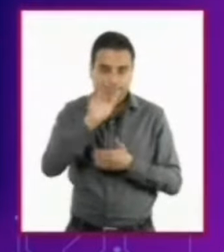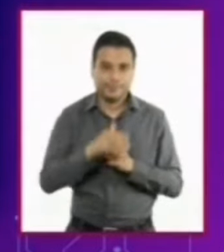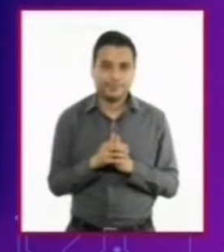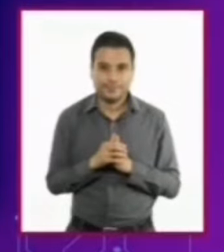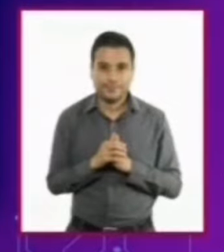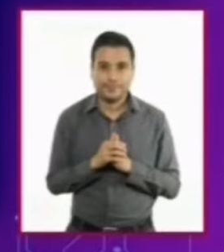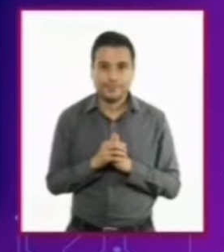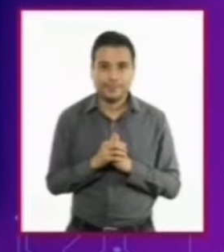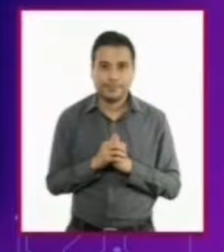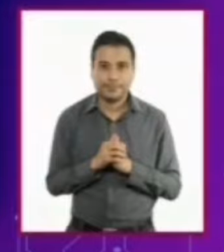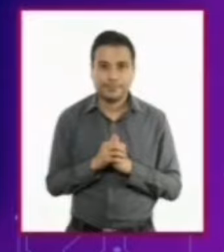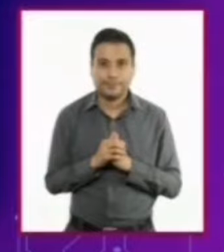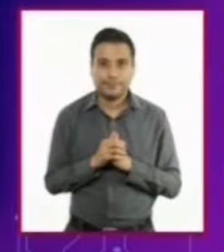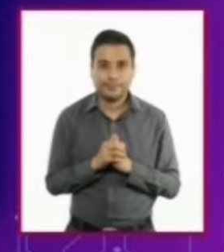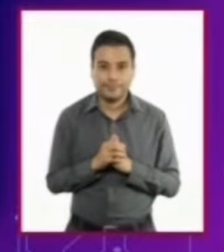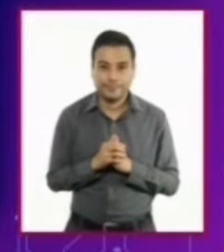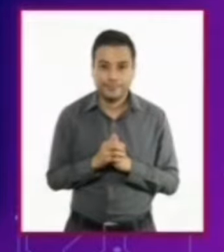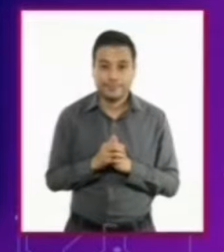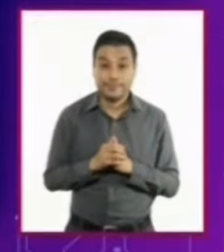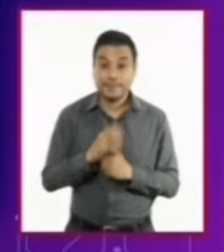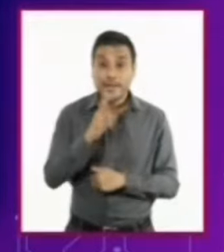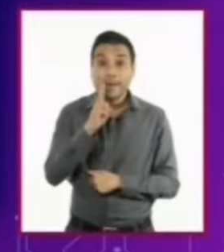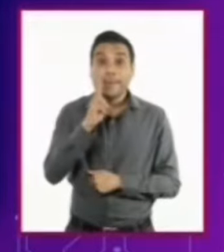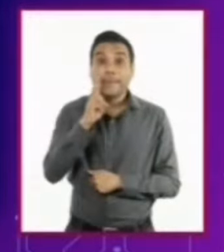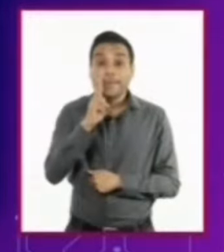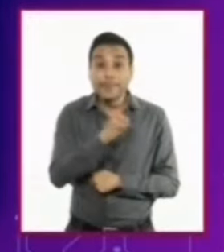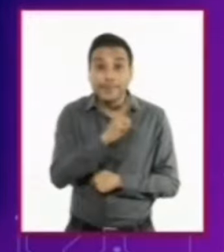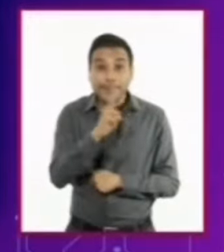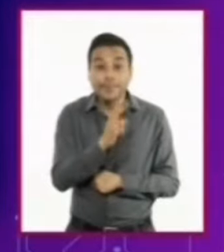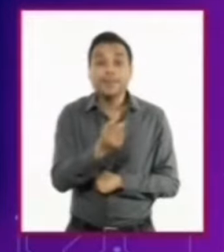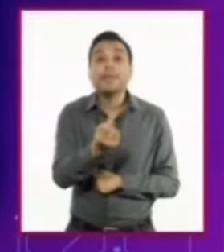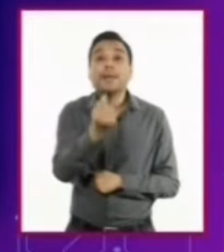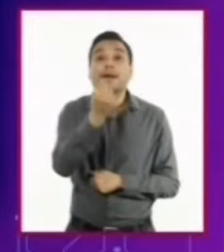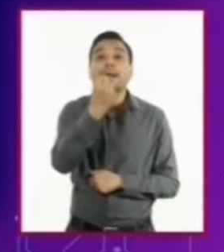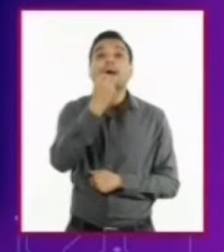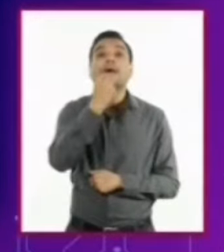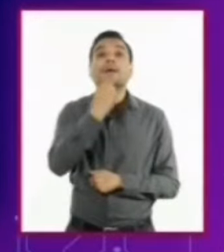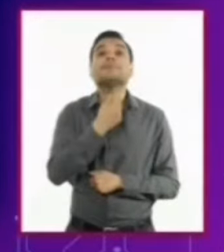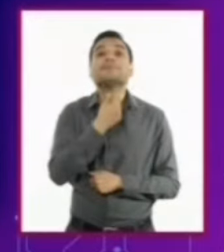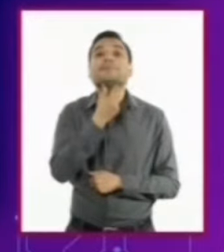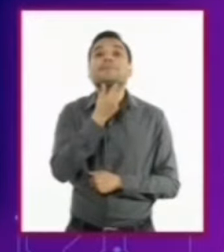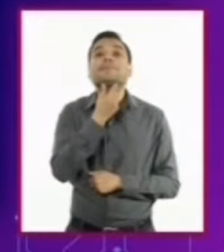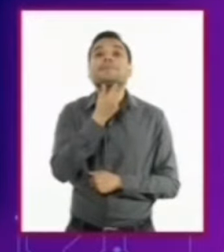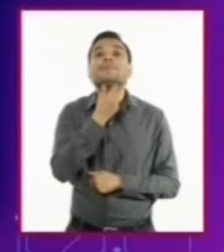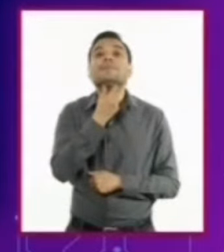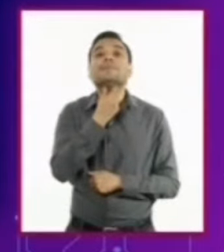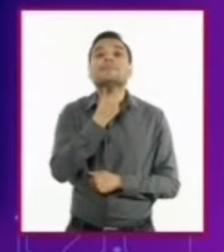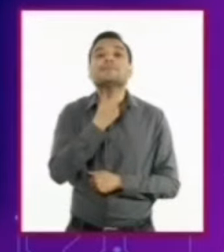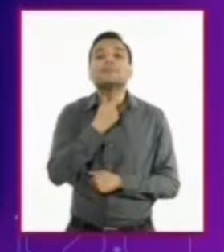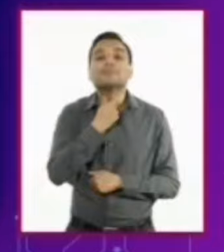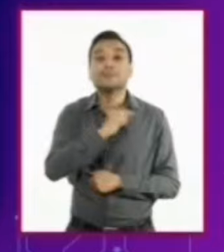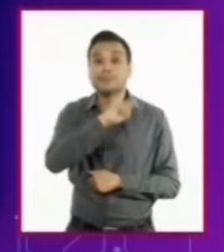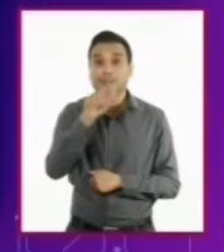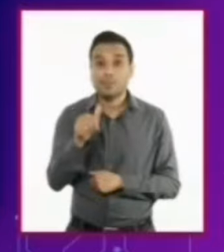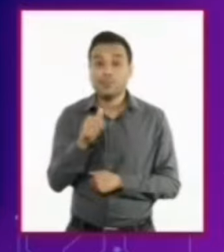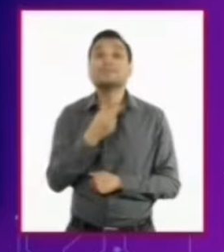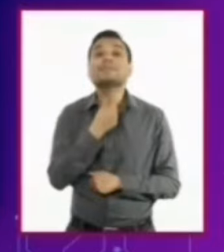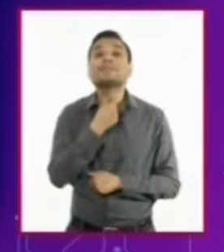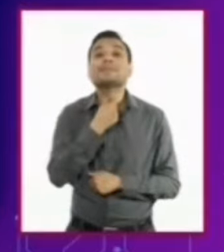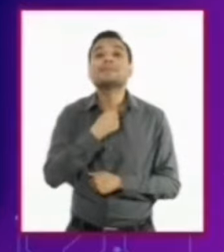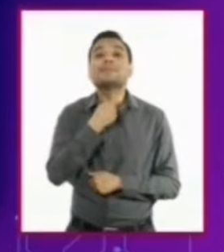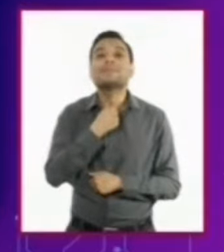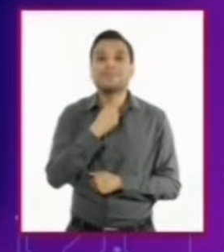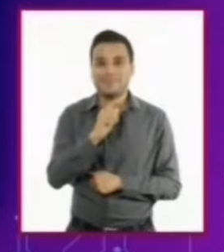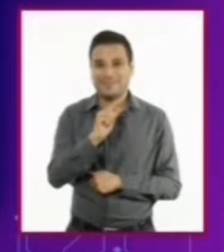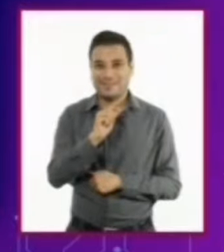El aire inhalado viaja más allá de la laringe hasta la tráquea, un tubo flexible cuyas paredes se encuentran reforzadas de